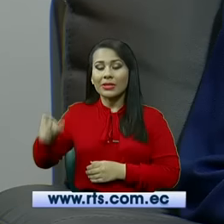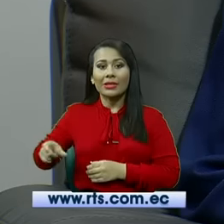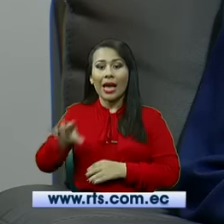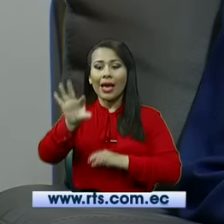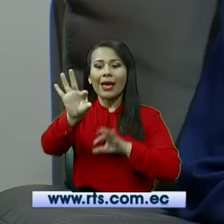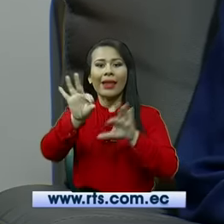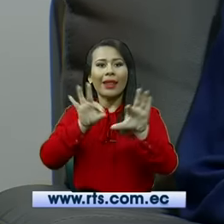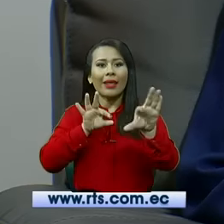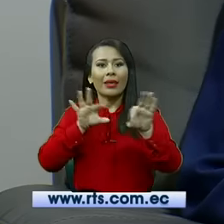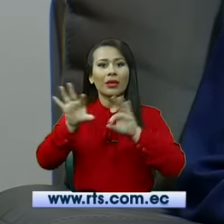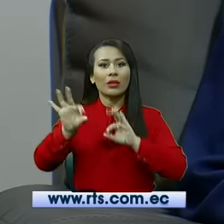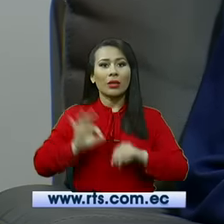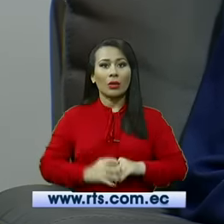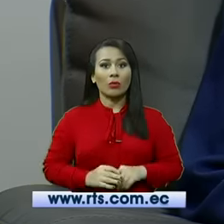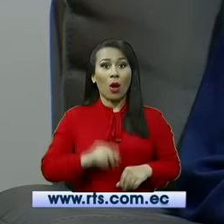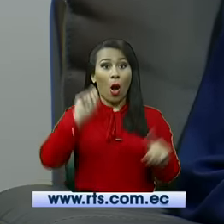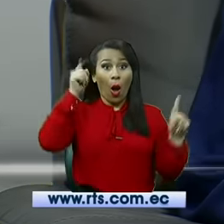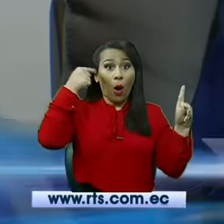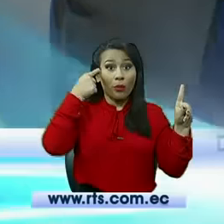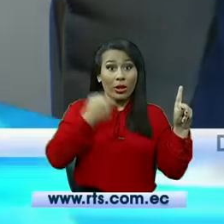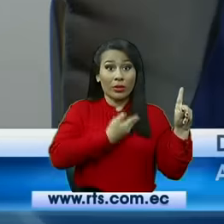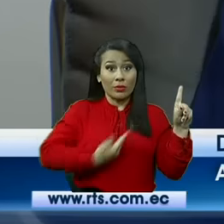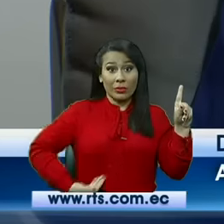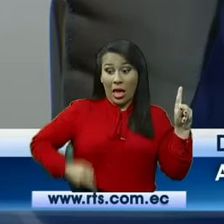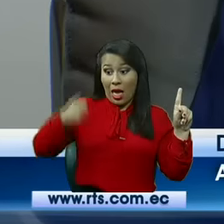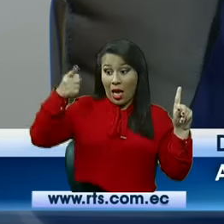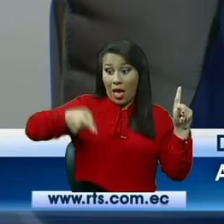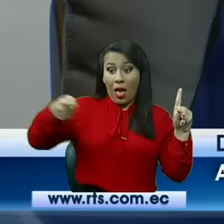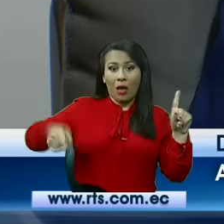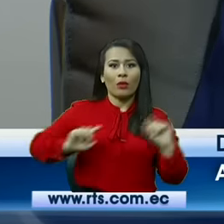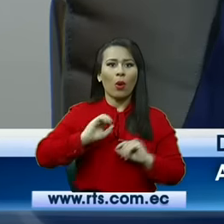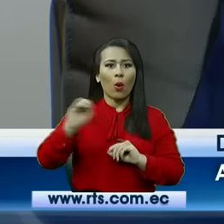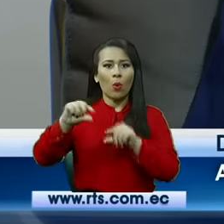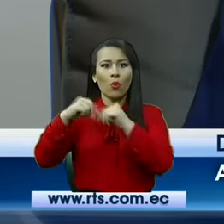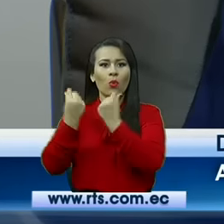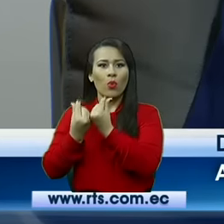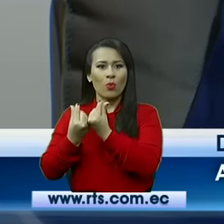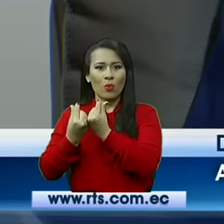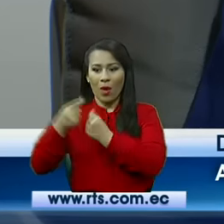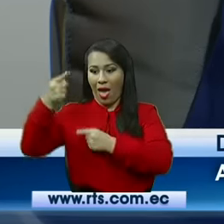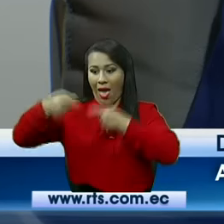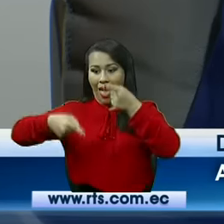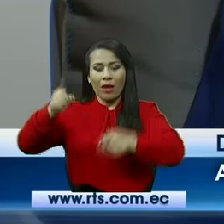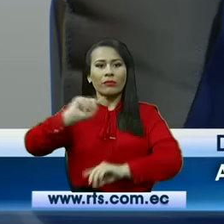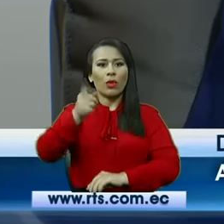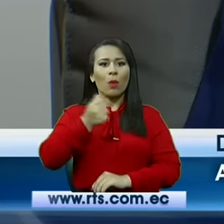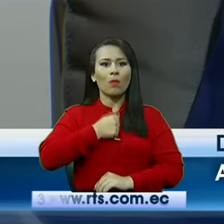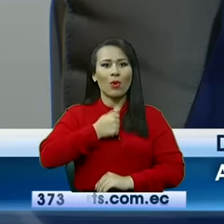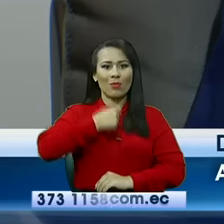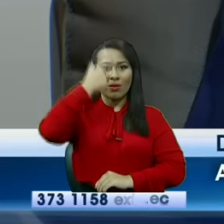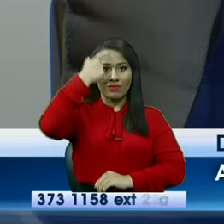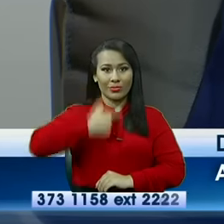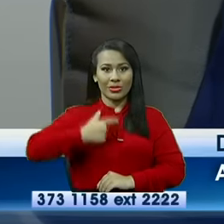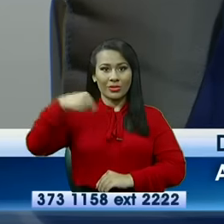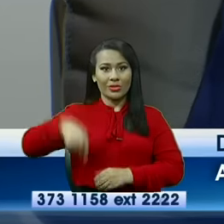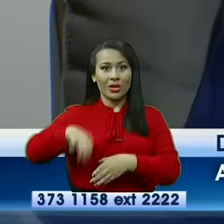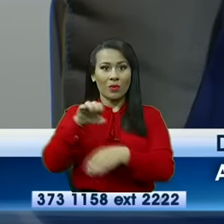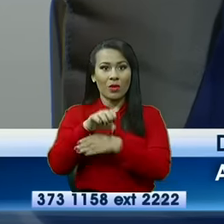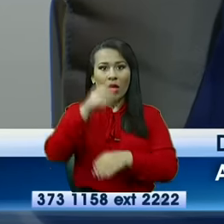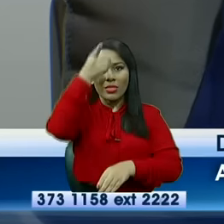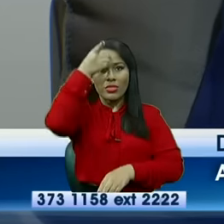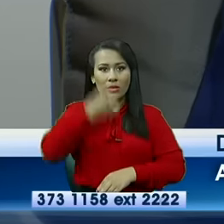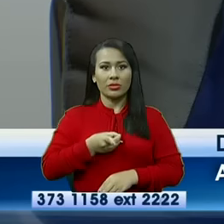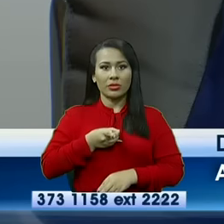elegidos no por un gobierno no por un grupo de delegados sino por el propio pueblo ecuatoriano Y esa